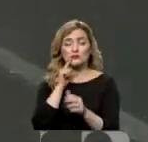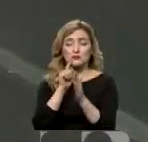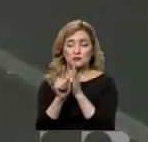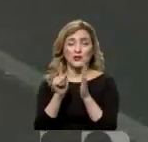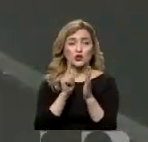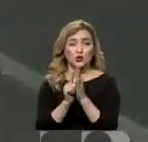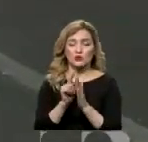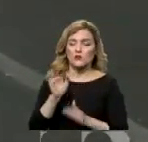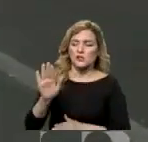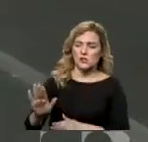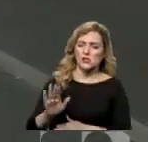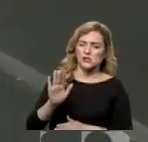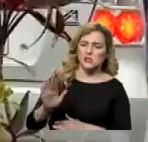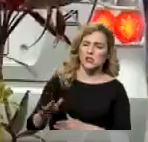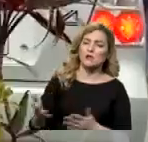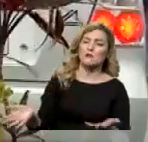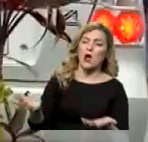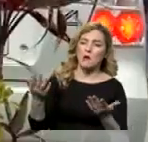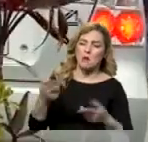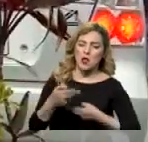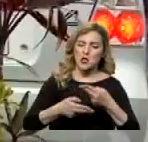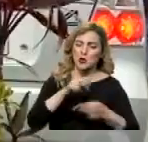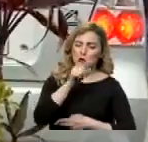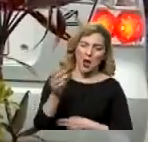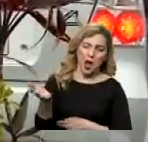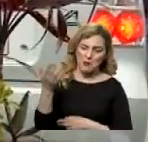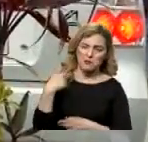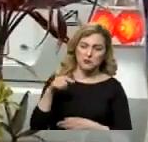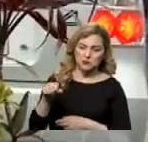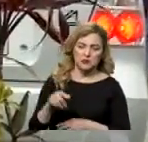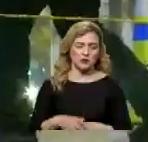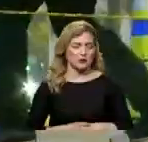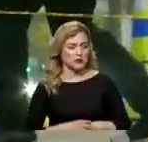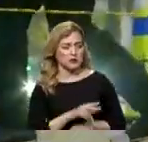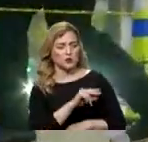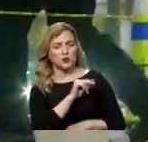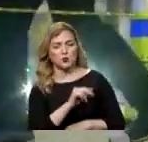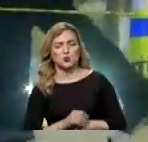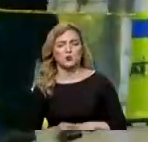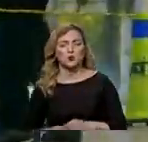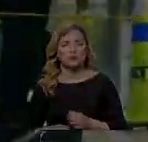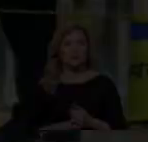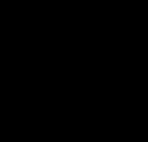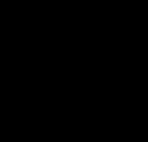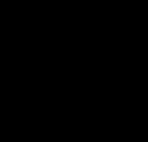denunciado sobornos por parte de mafias dedicadas al narcotráfico. Catalina García, 24 horas.